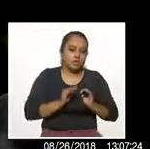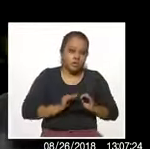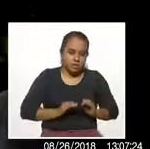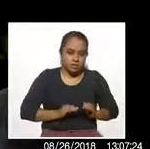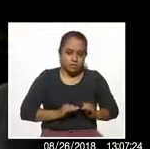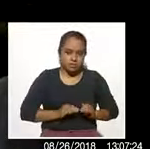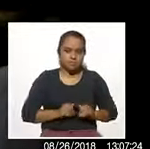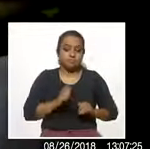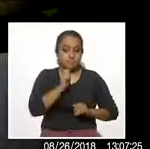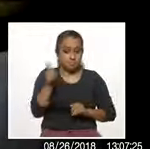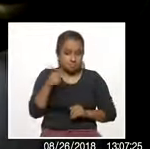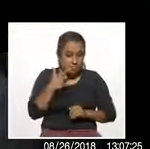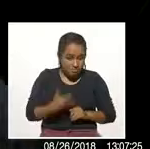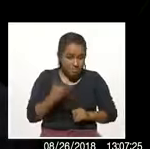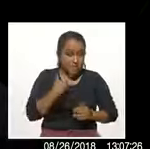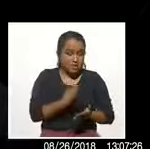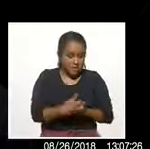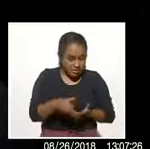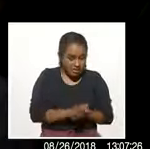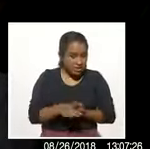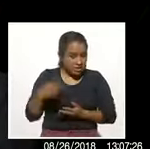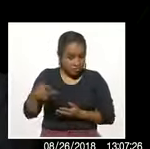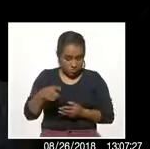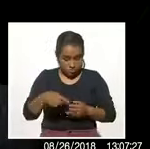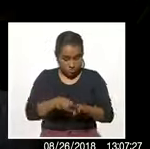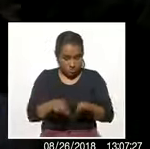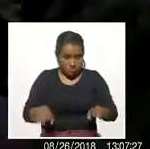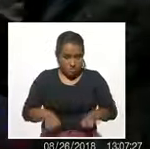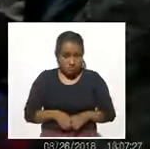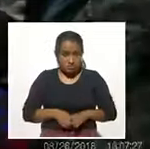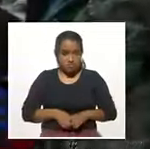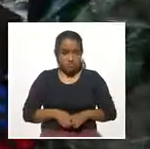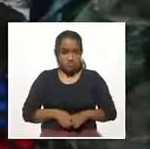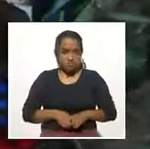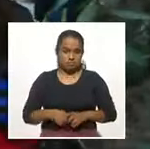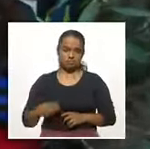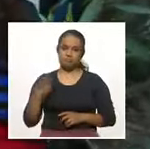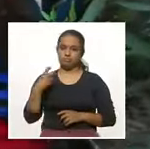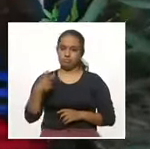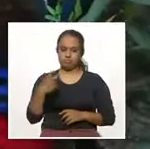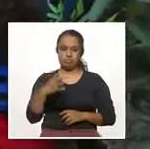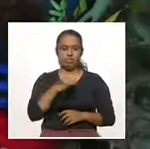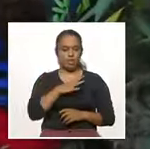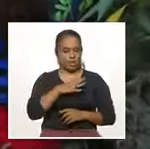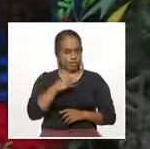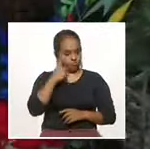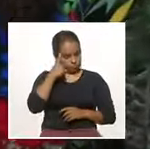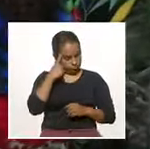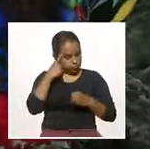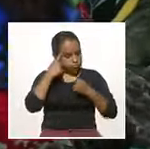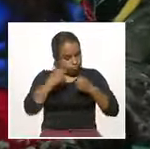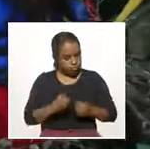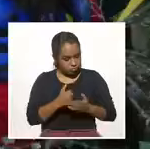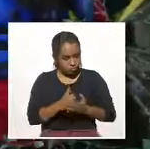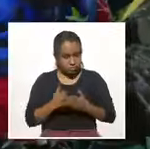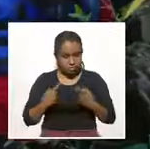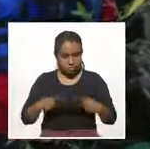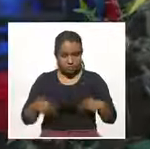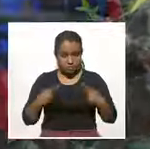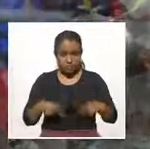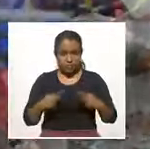la valentía, el heroísmo de nuestros miembros es de muy alto nivel de compromiso humanitario. Quiere decir, pueden ir